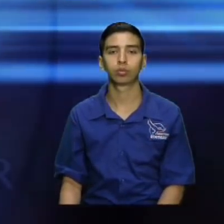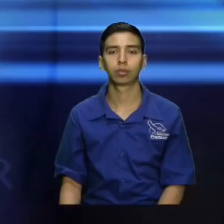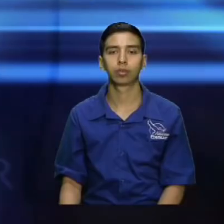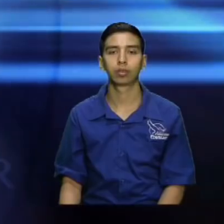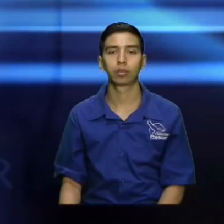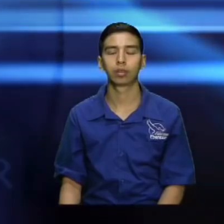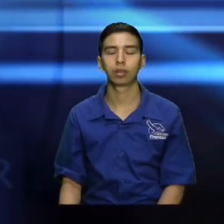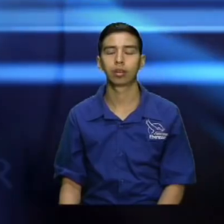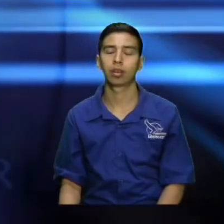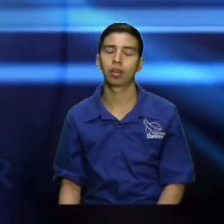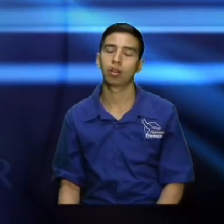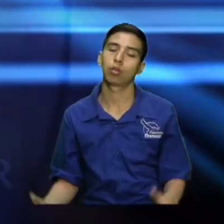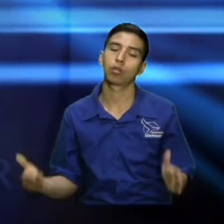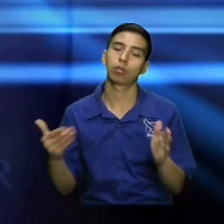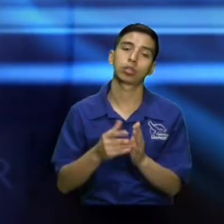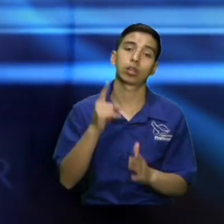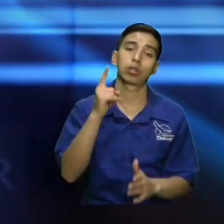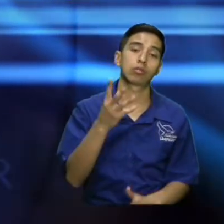Contra un anciano,